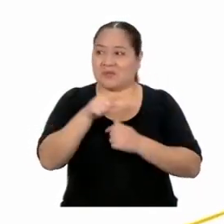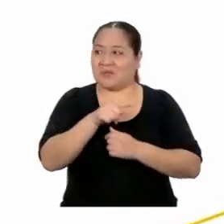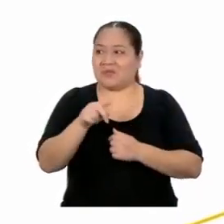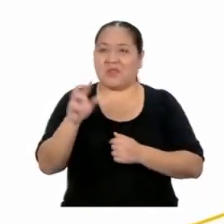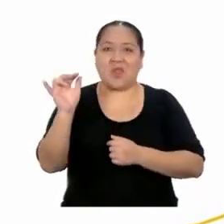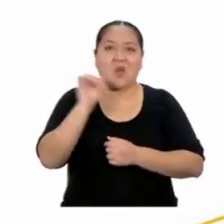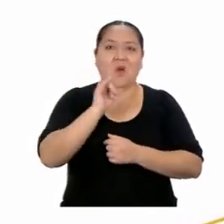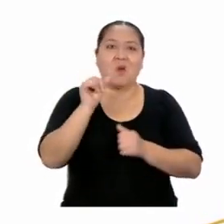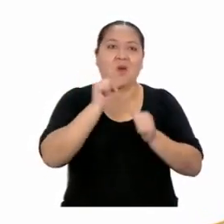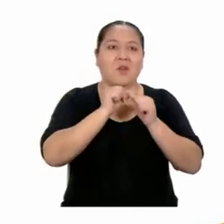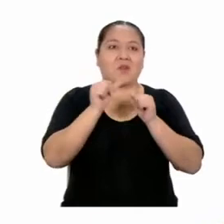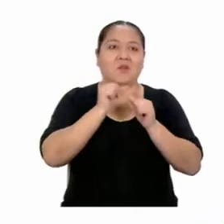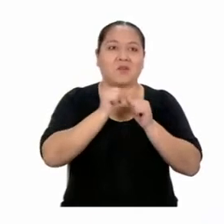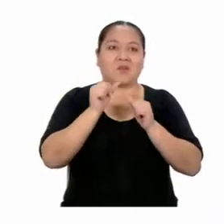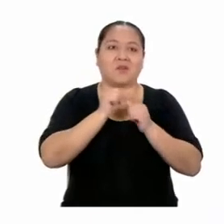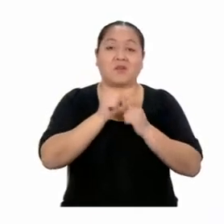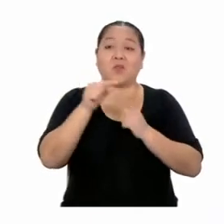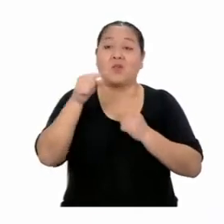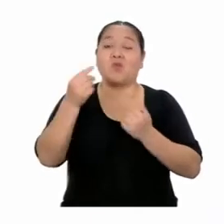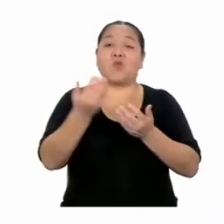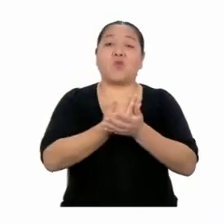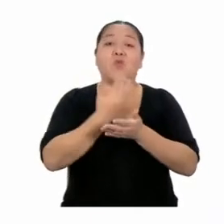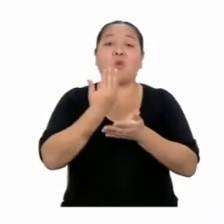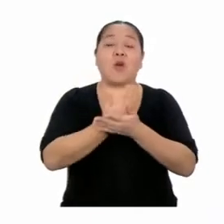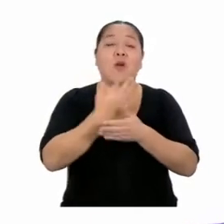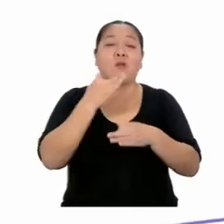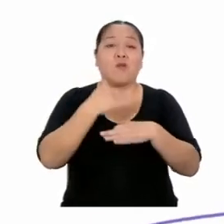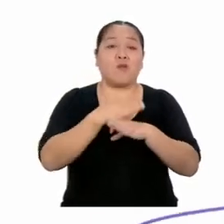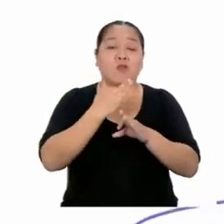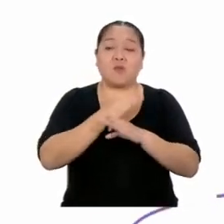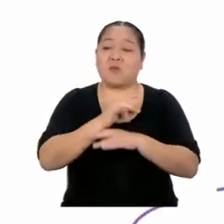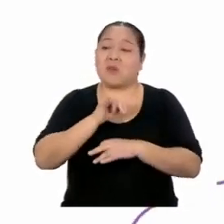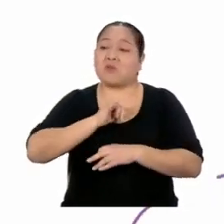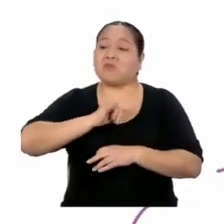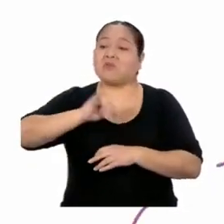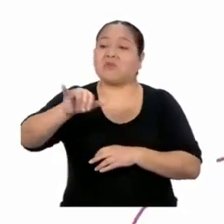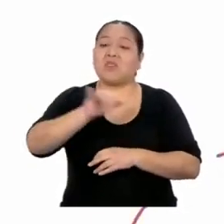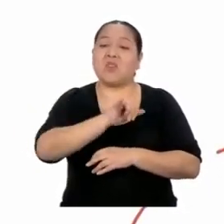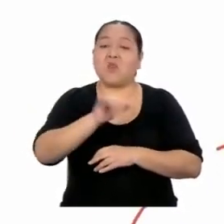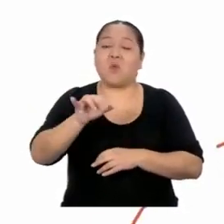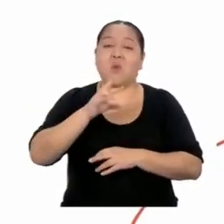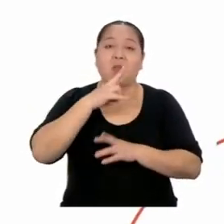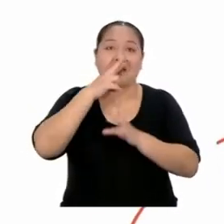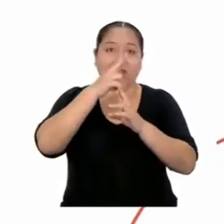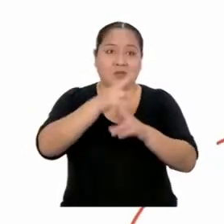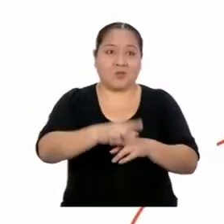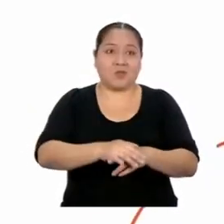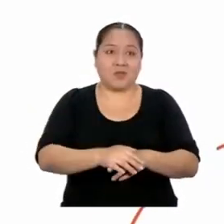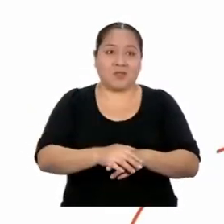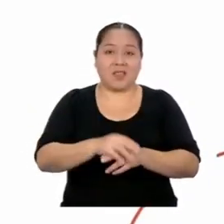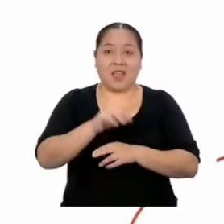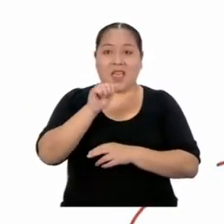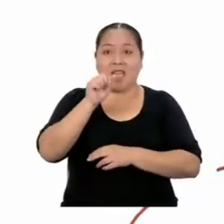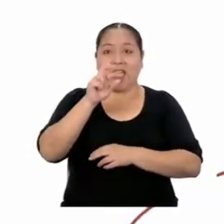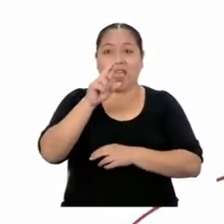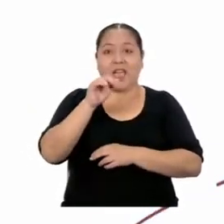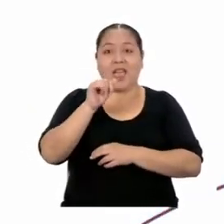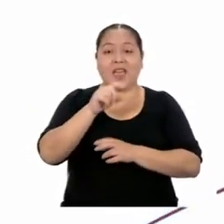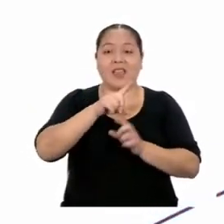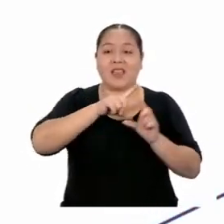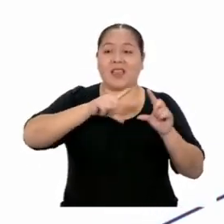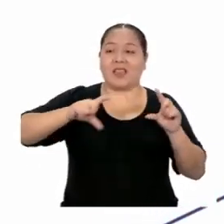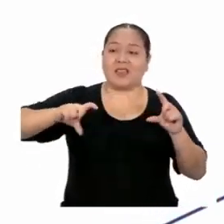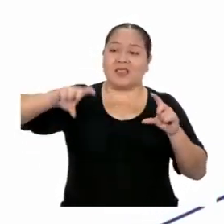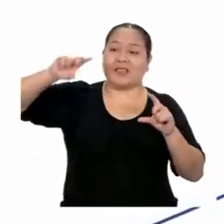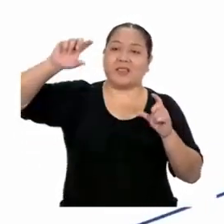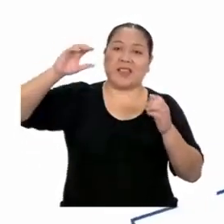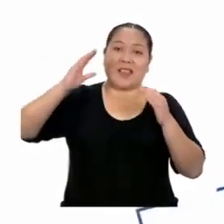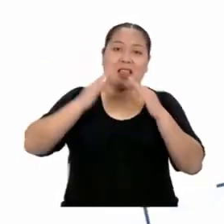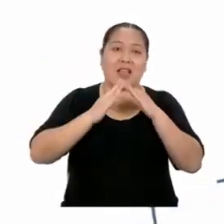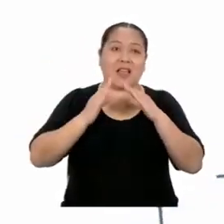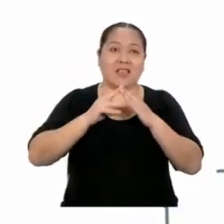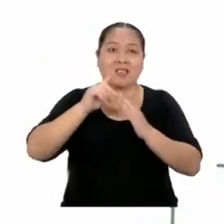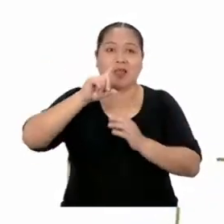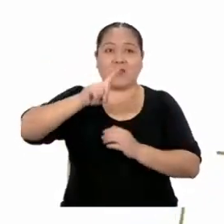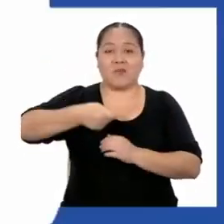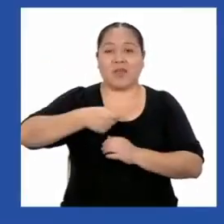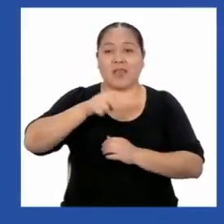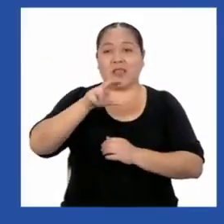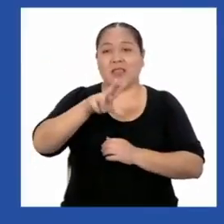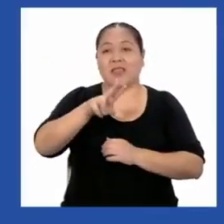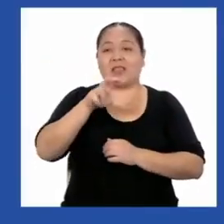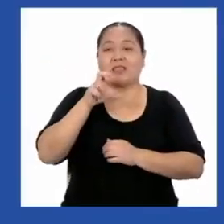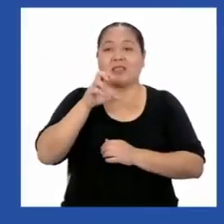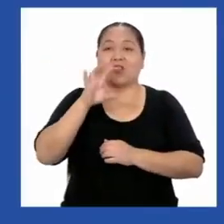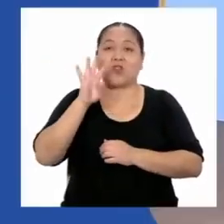son. Con un nuevo método hemos logrado llegar a la misma respuesta. El área de la vivienda sigue siendo 1304